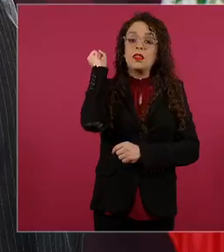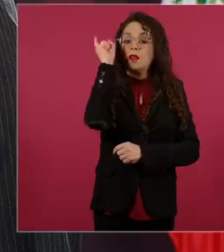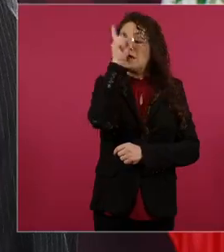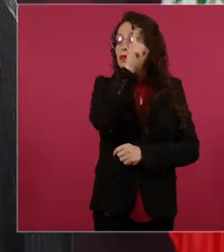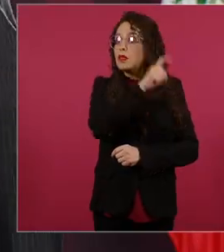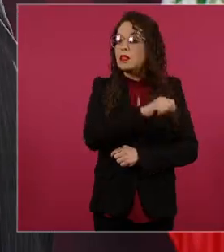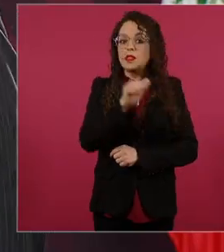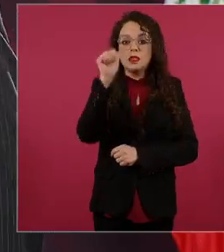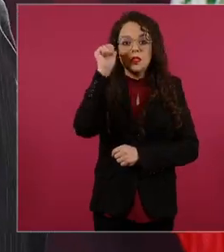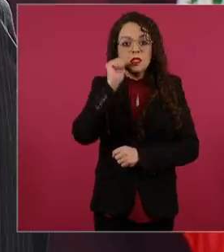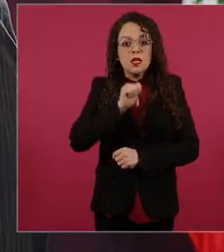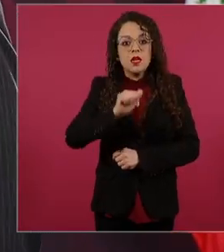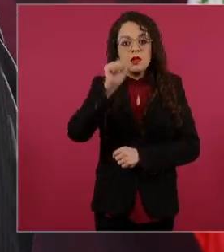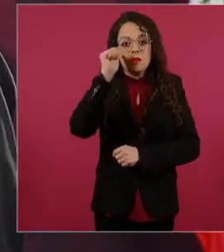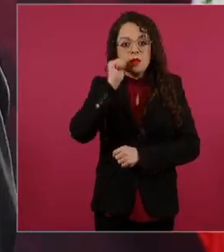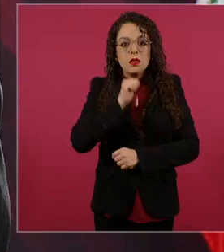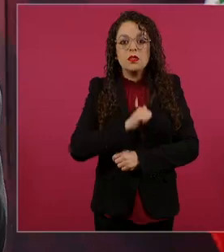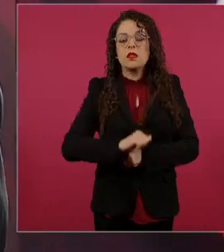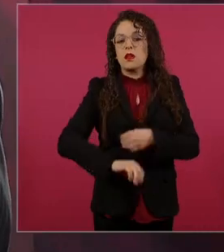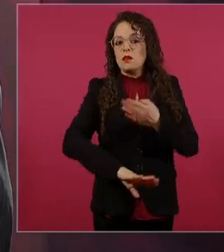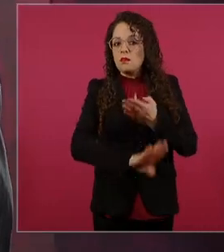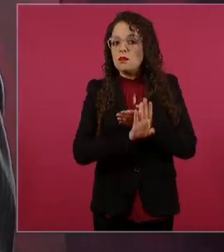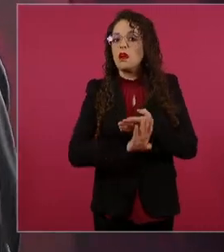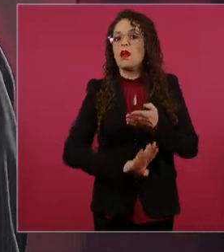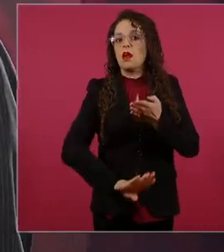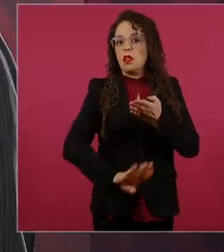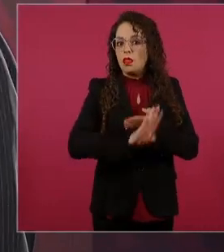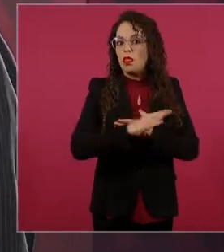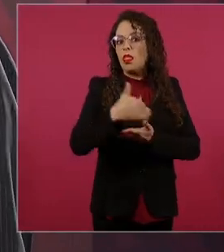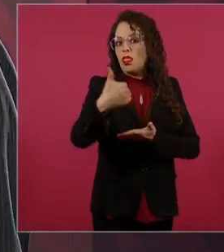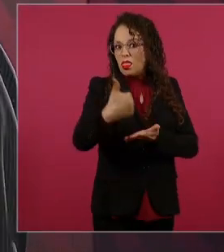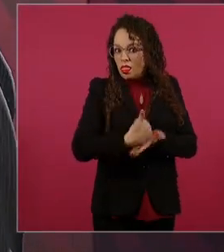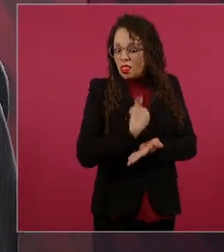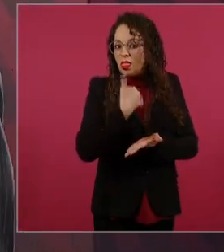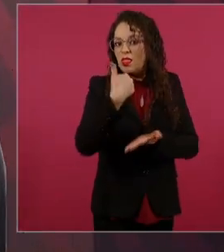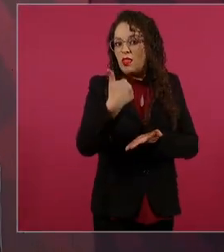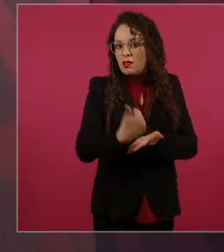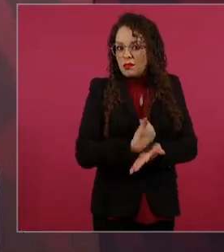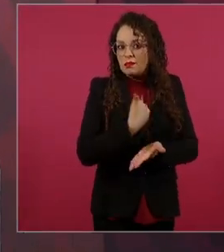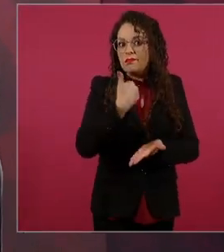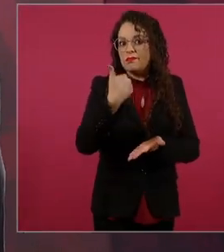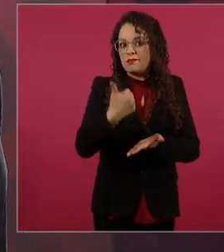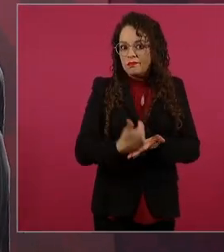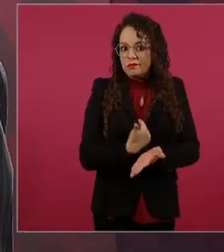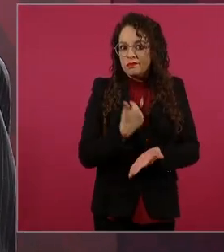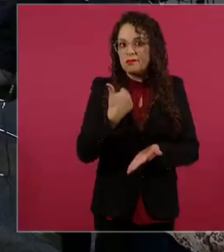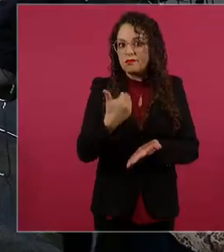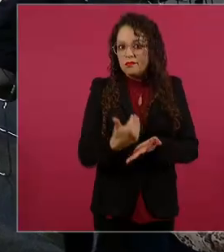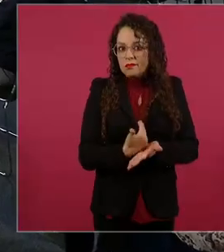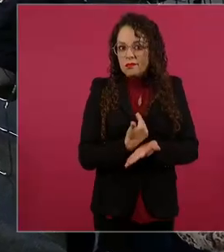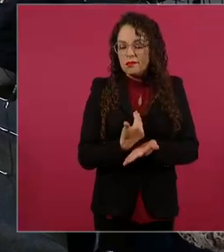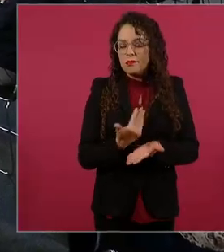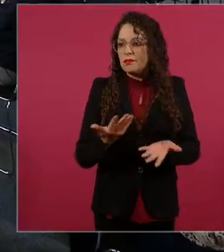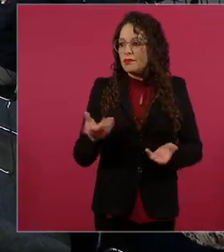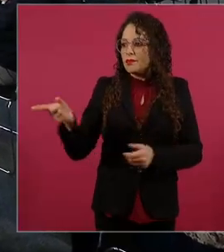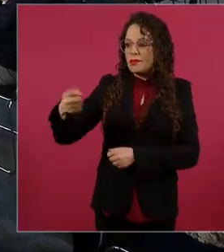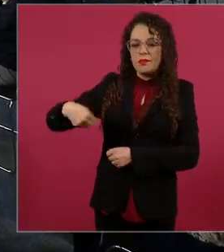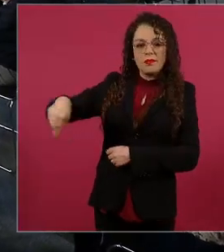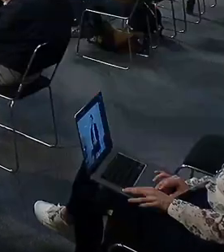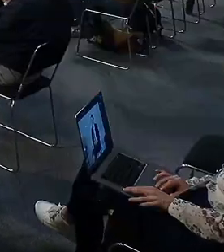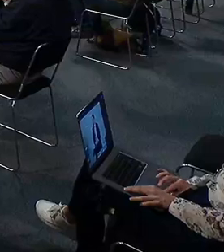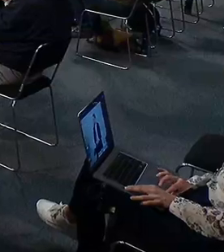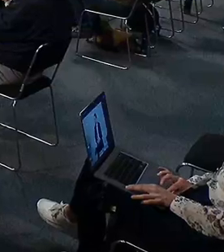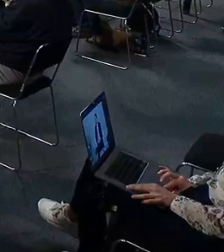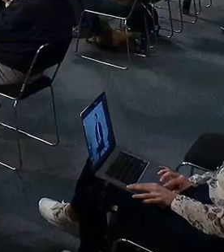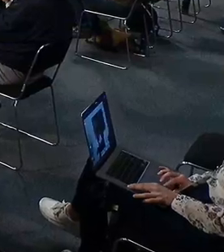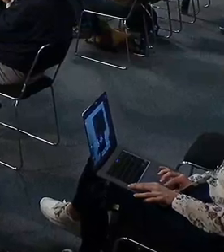está me criticando y criticando y criticando y criticando dice y los jueces no me ayudan